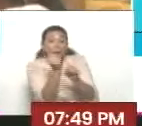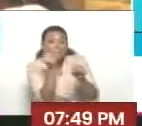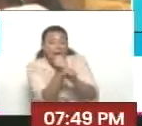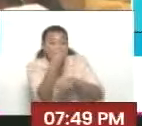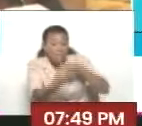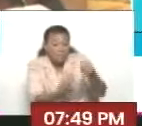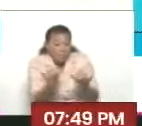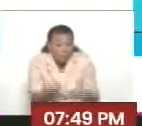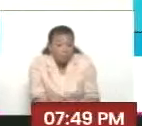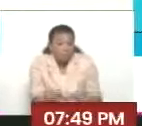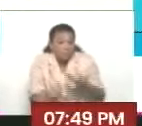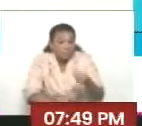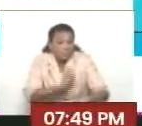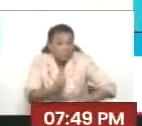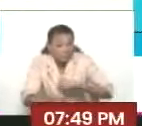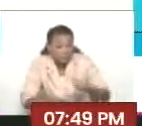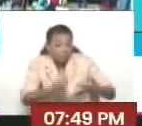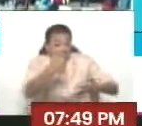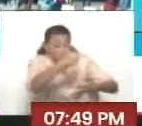haciendo ahora.